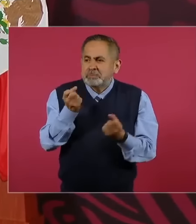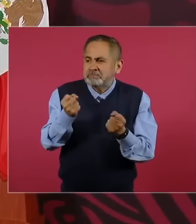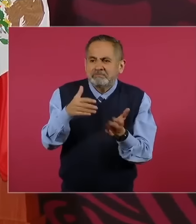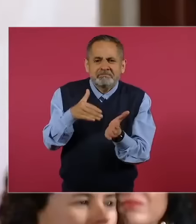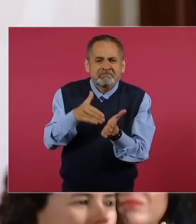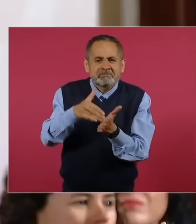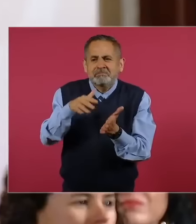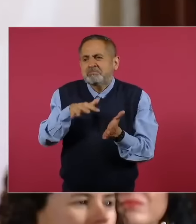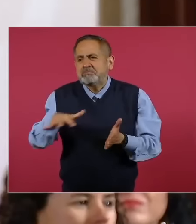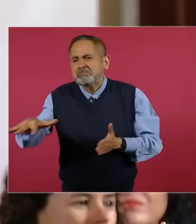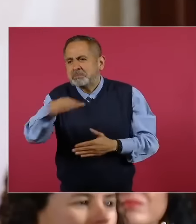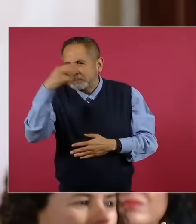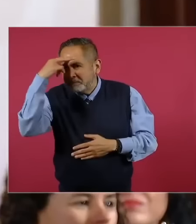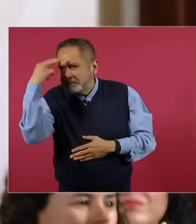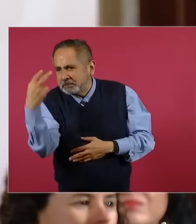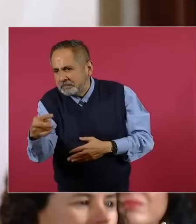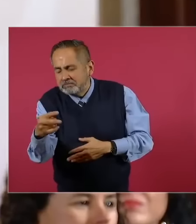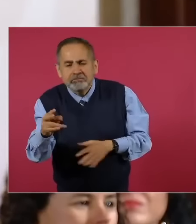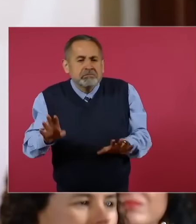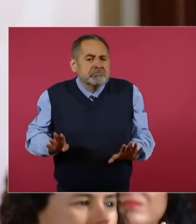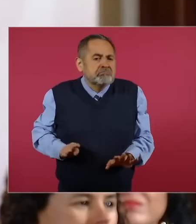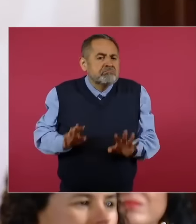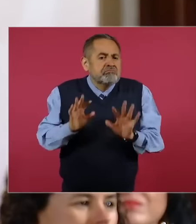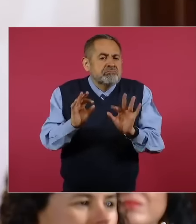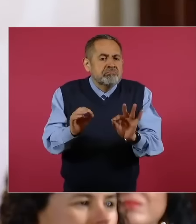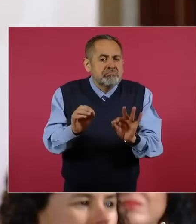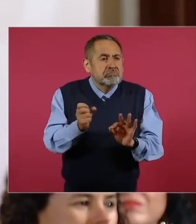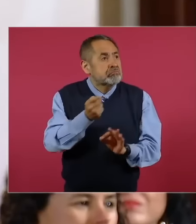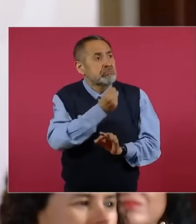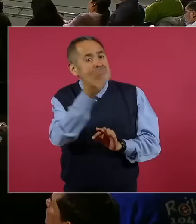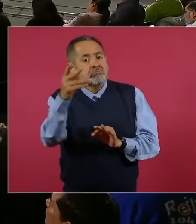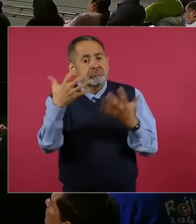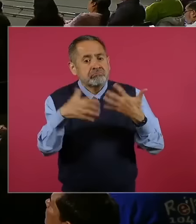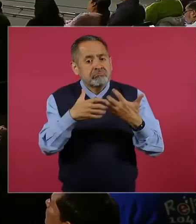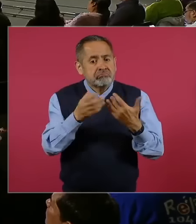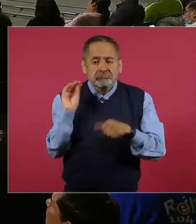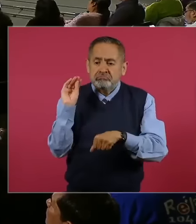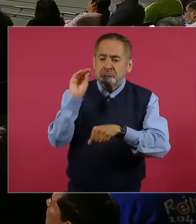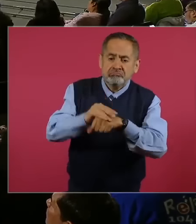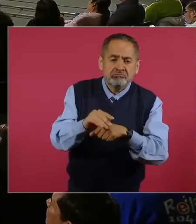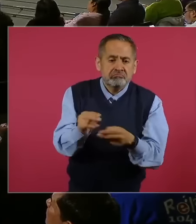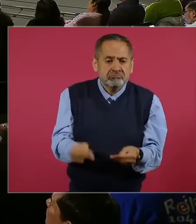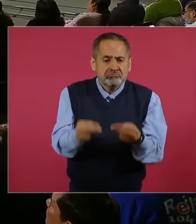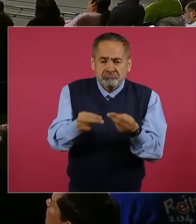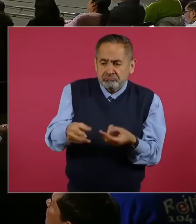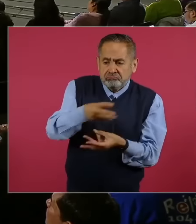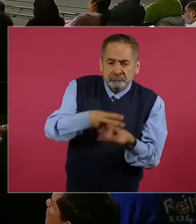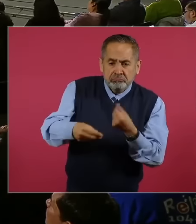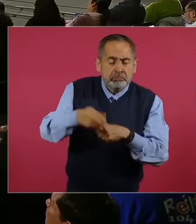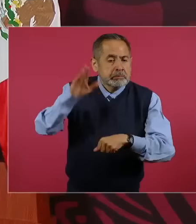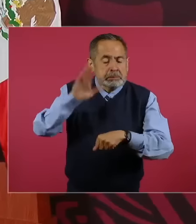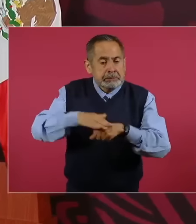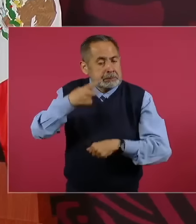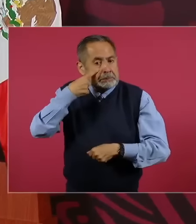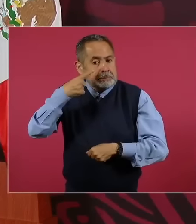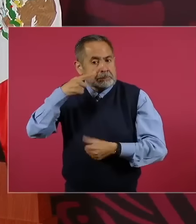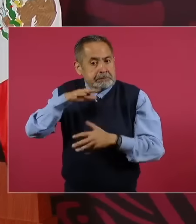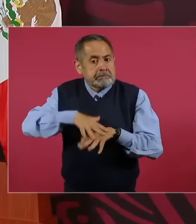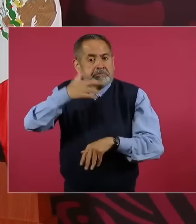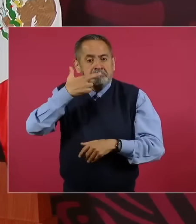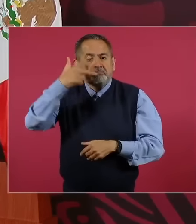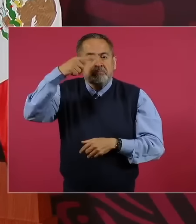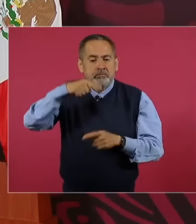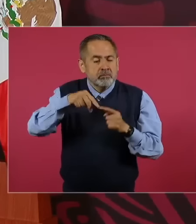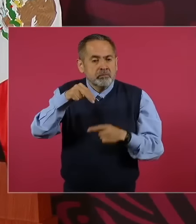millones de mexicanos, sobre todo en la región del norte,